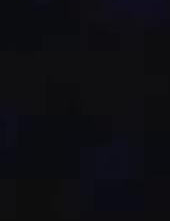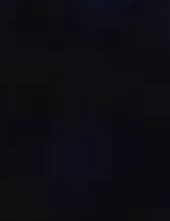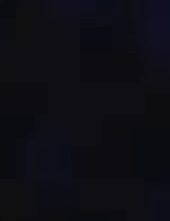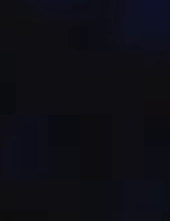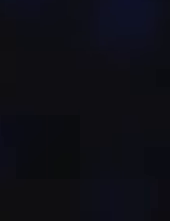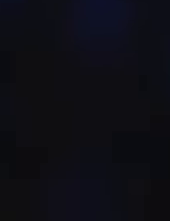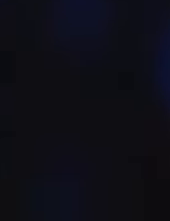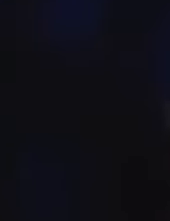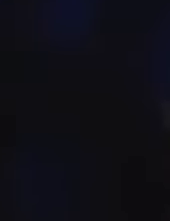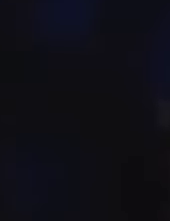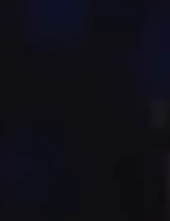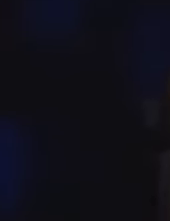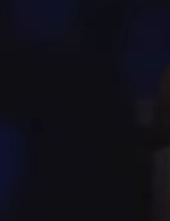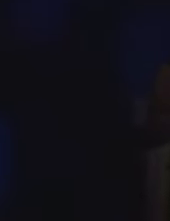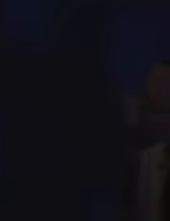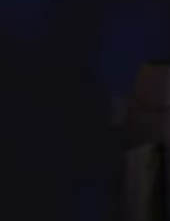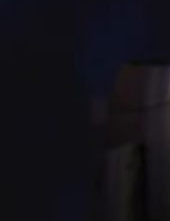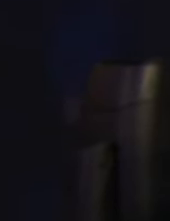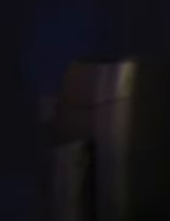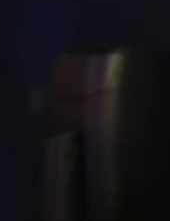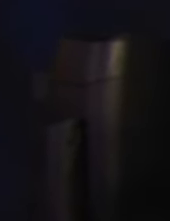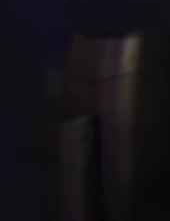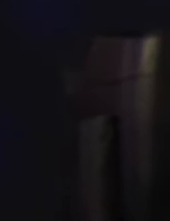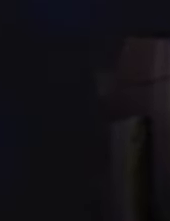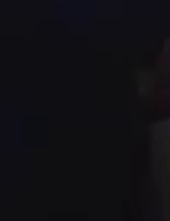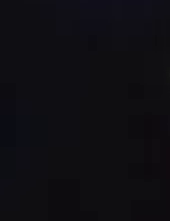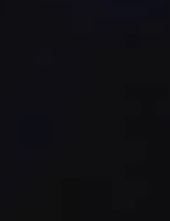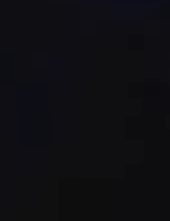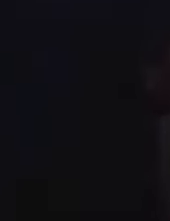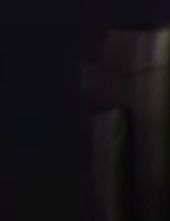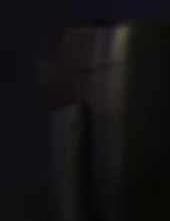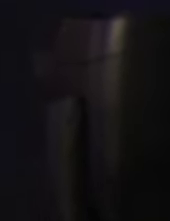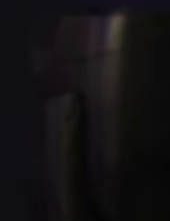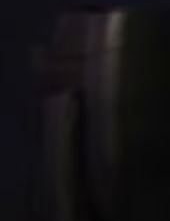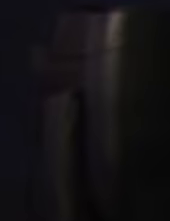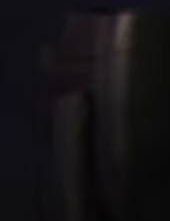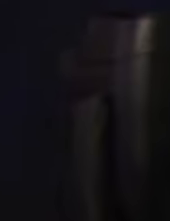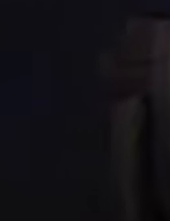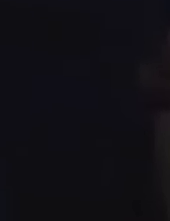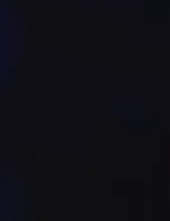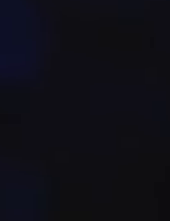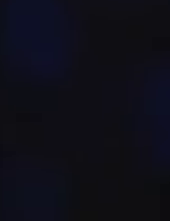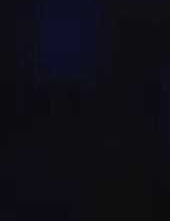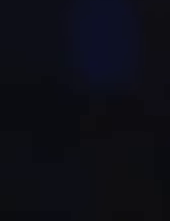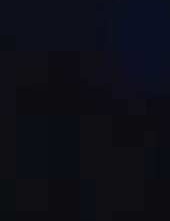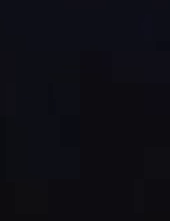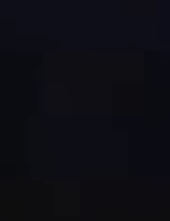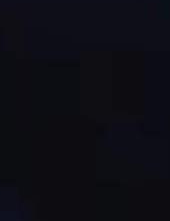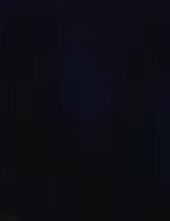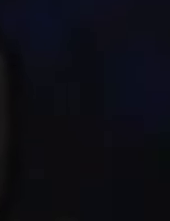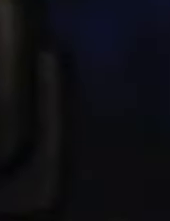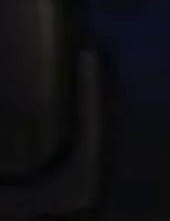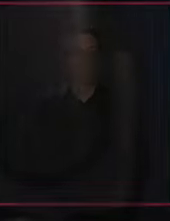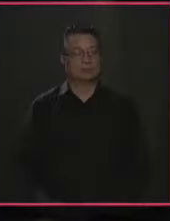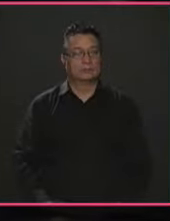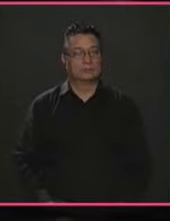tiene chile con la transición energética global el cambio climático